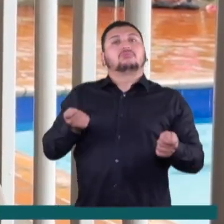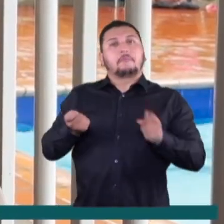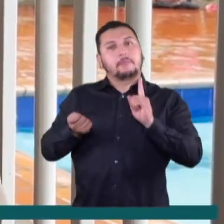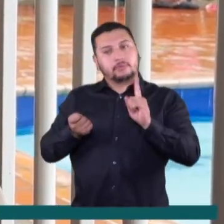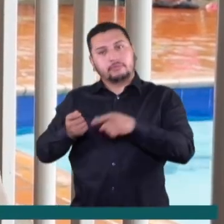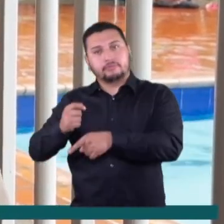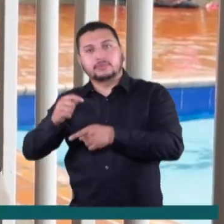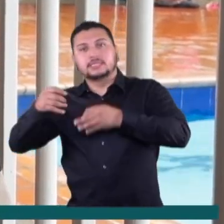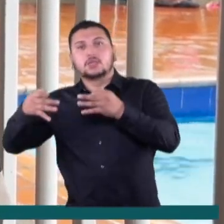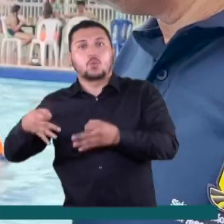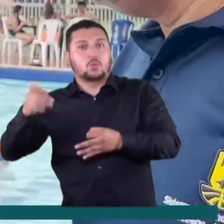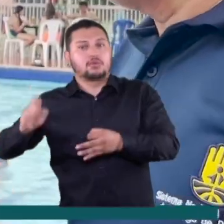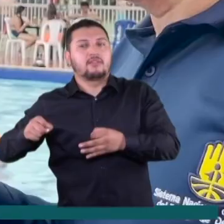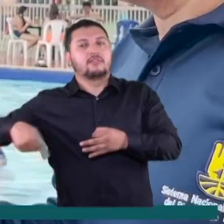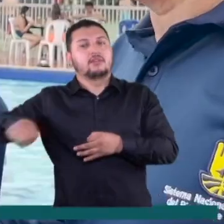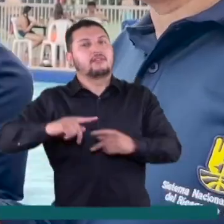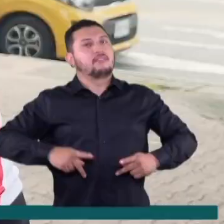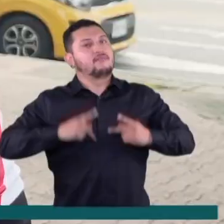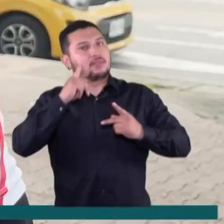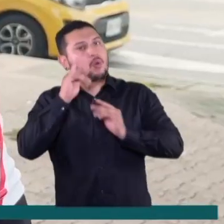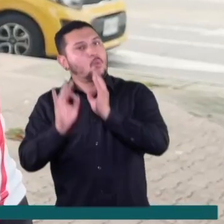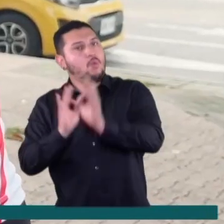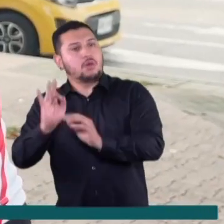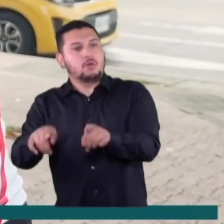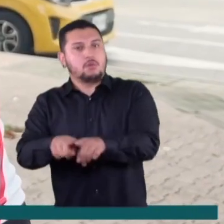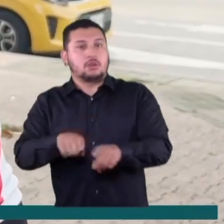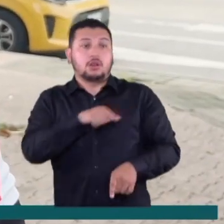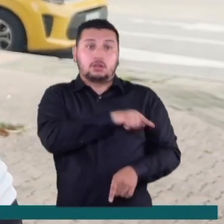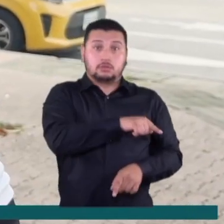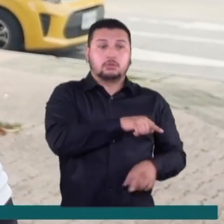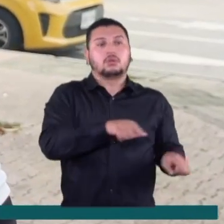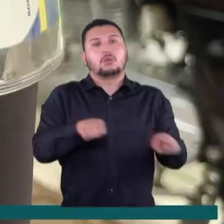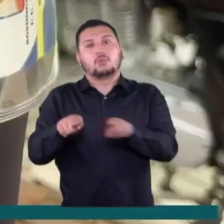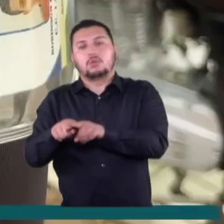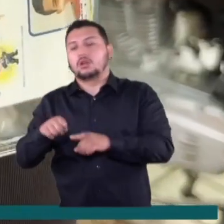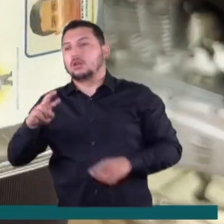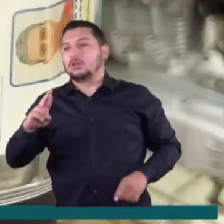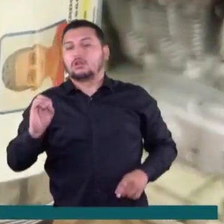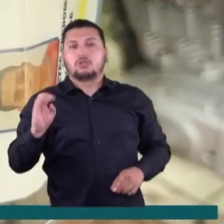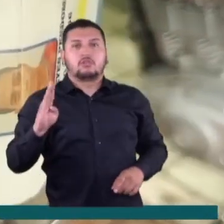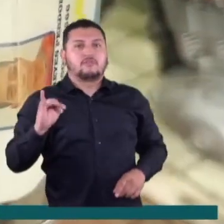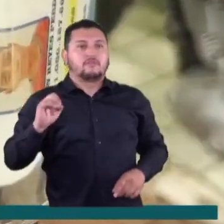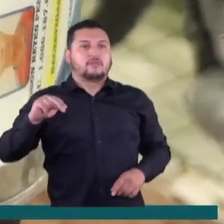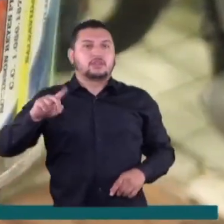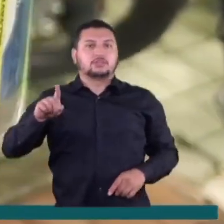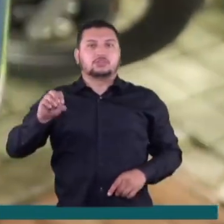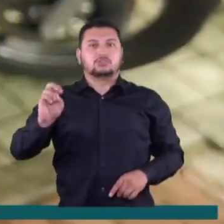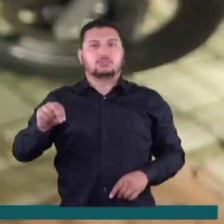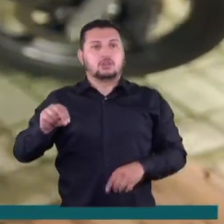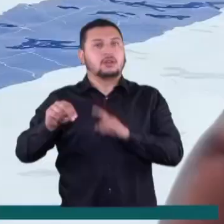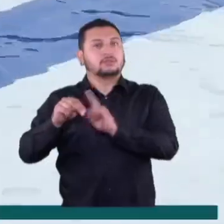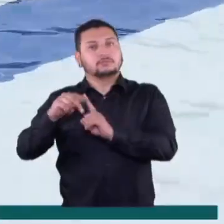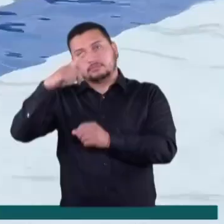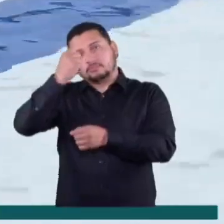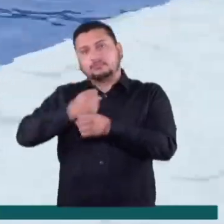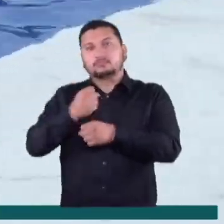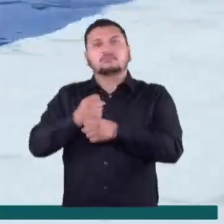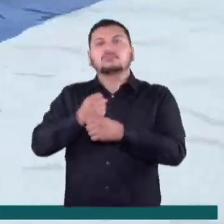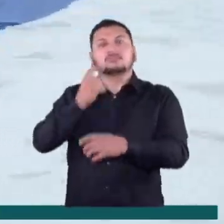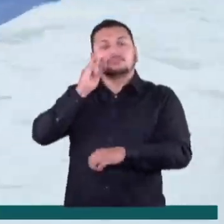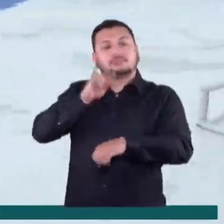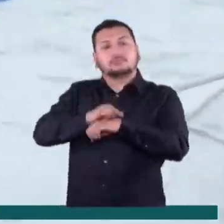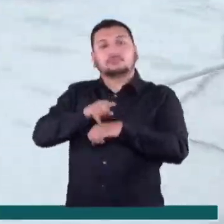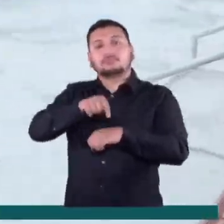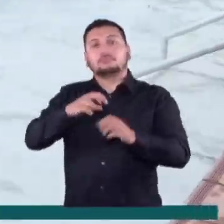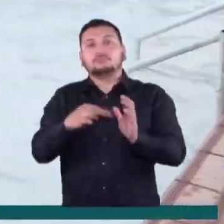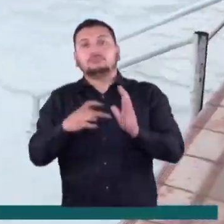de eventos para salvaguardar la vida. Al igual que Paola Andrea, Robinson Reyes trabaja como salvavidas los fines de semana y para él es